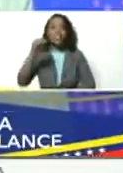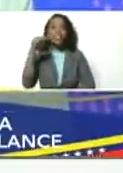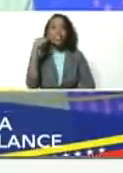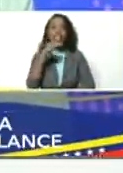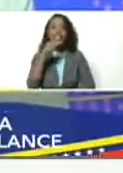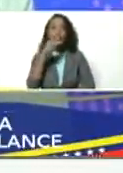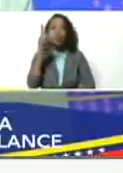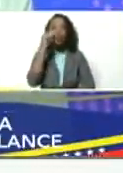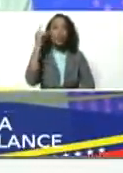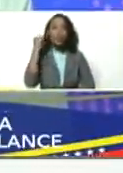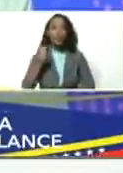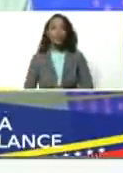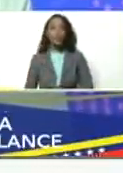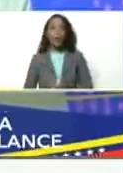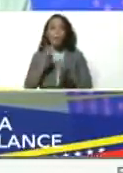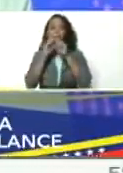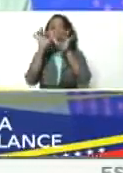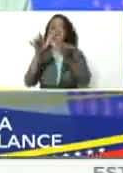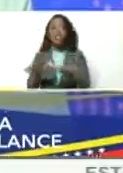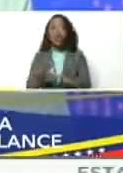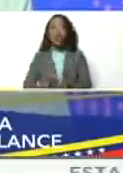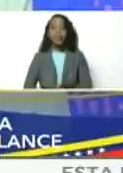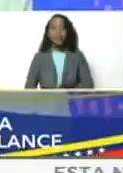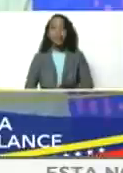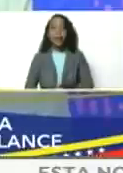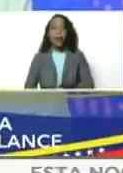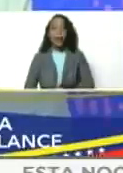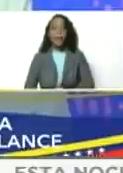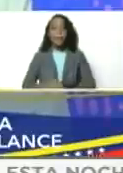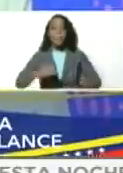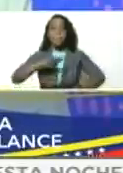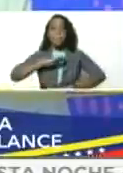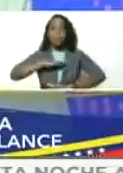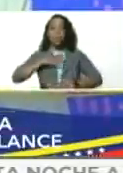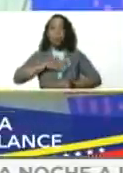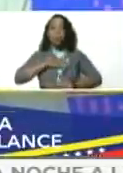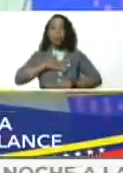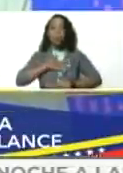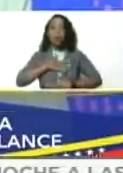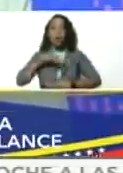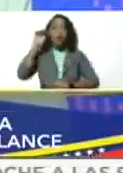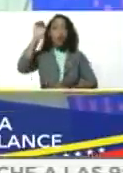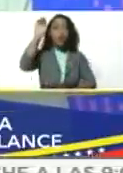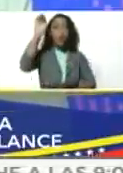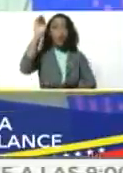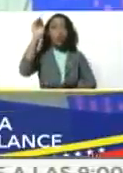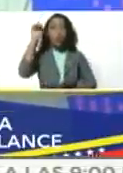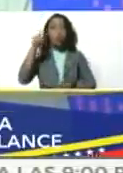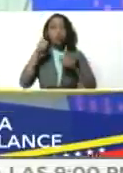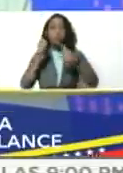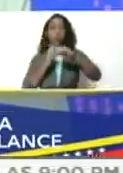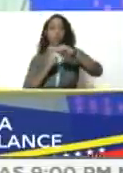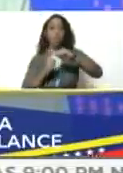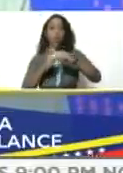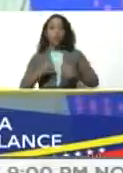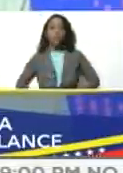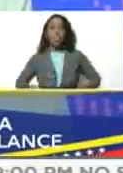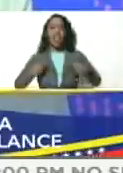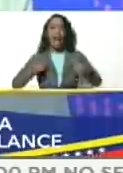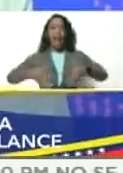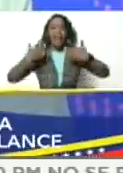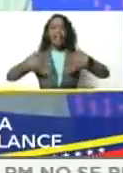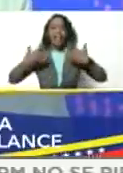nietas, bendiciones, bienestar, bienaventuranza, vida,